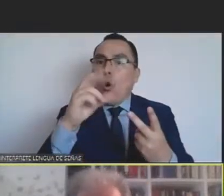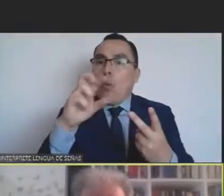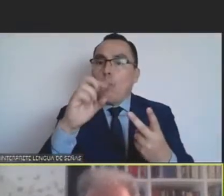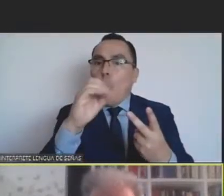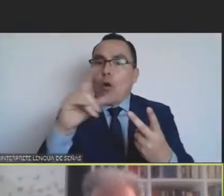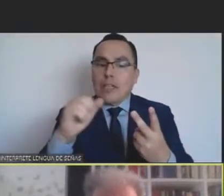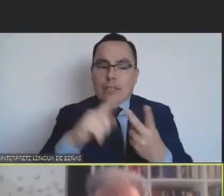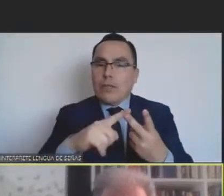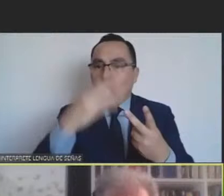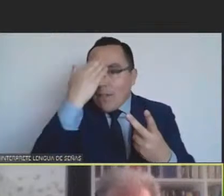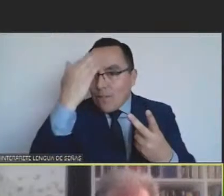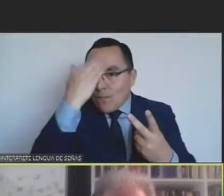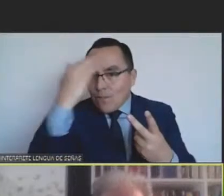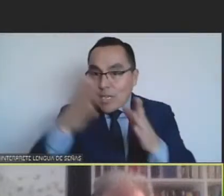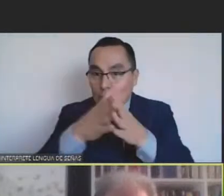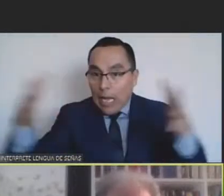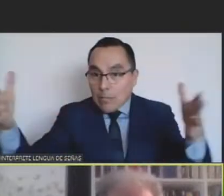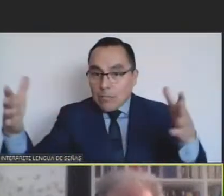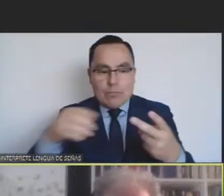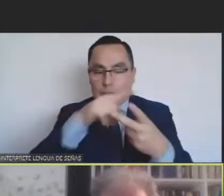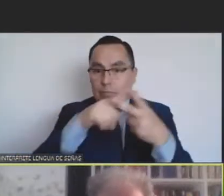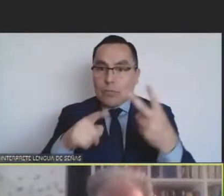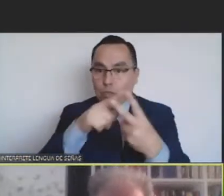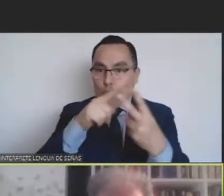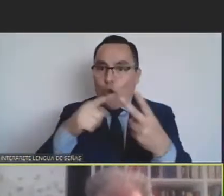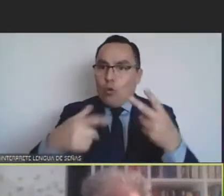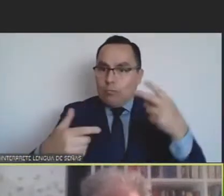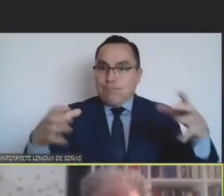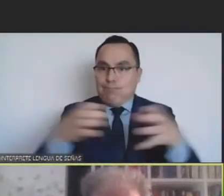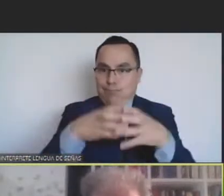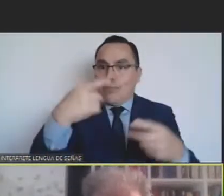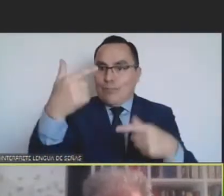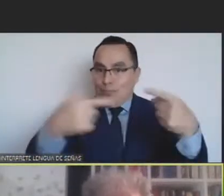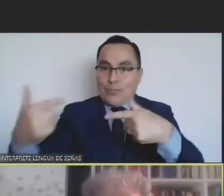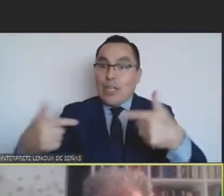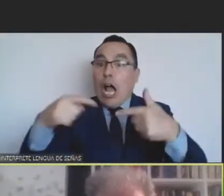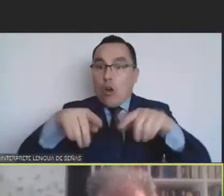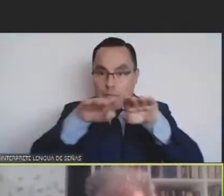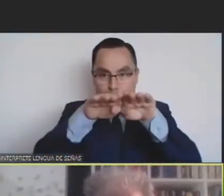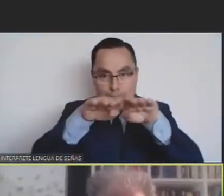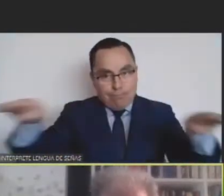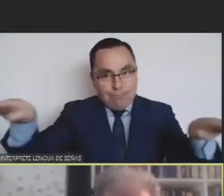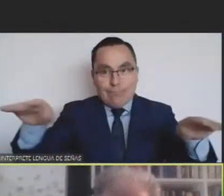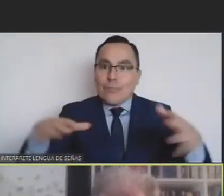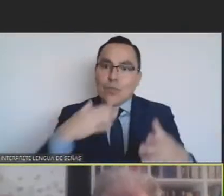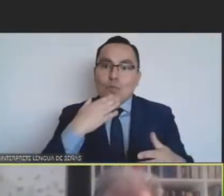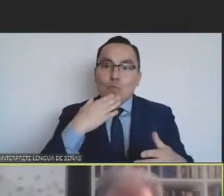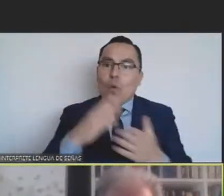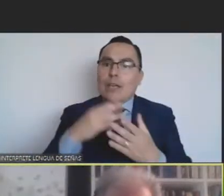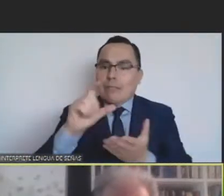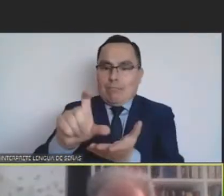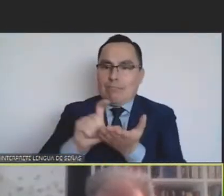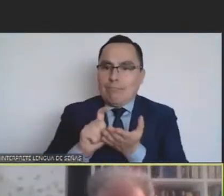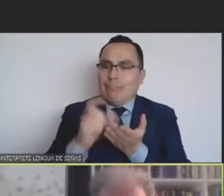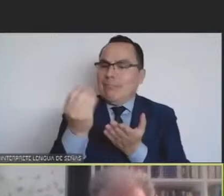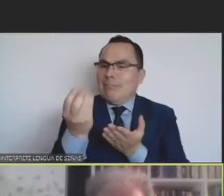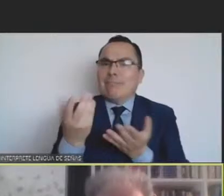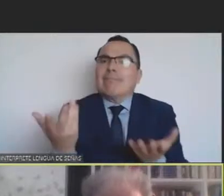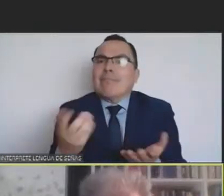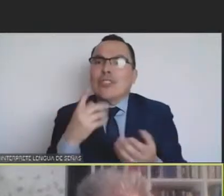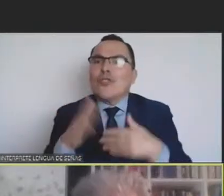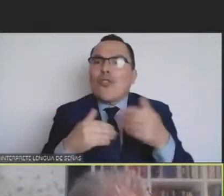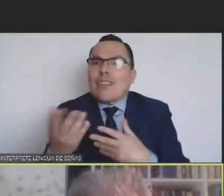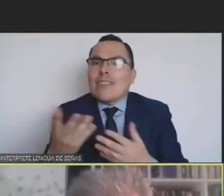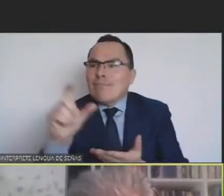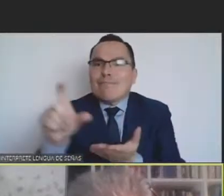Frente Amplio también fue facilitado por las reformas que llevaron a una cancha más pareja en términos de financiamiento de campañas, pero sobre todo